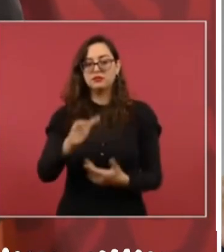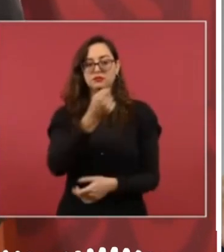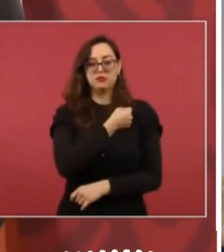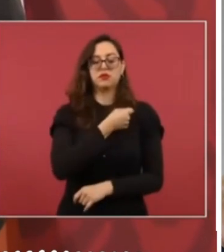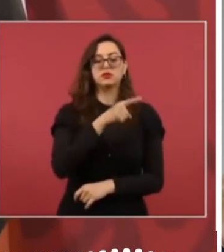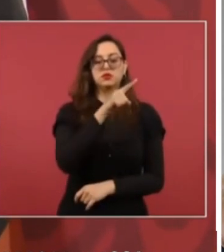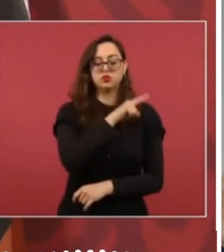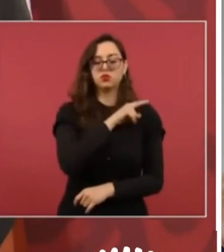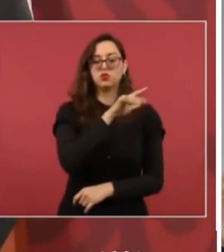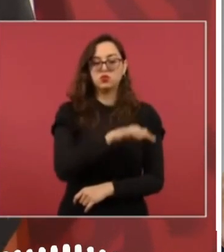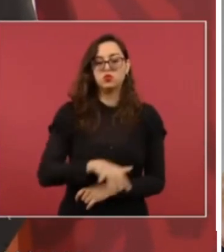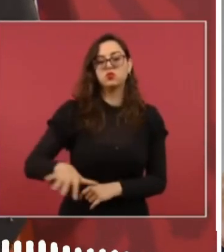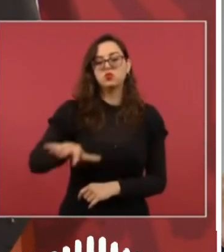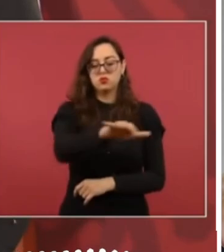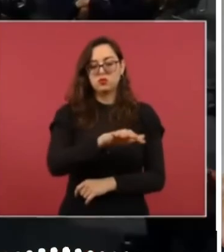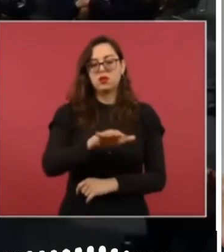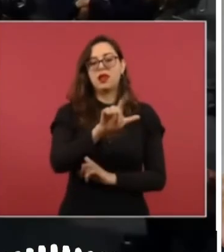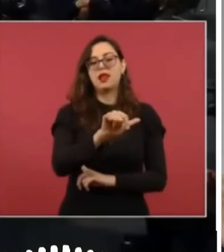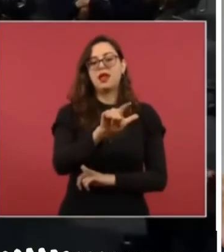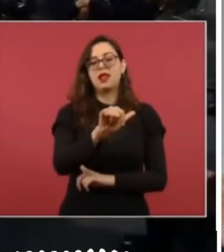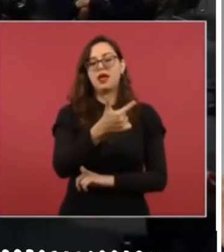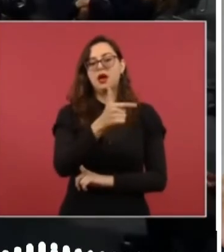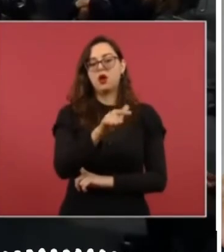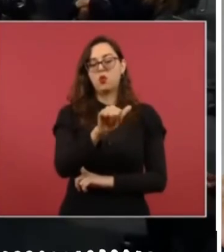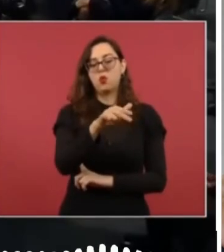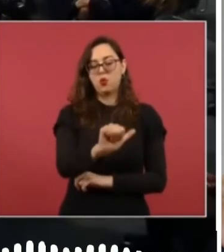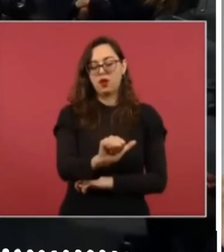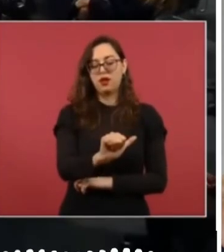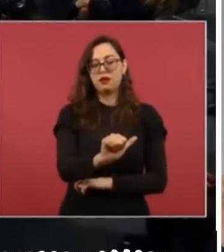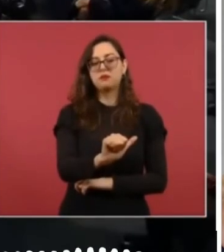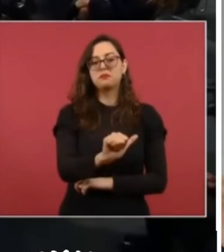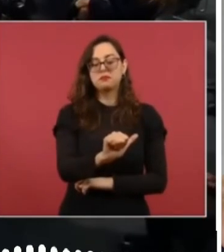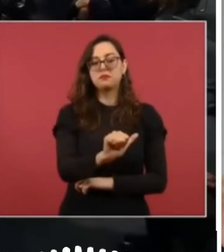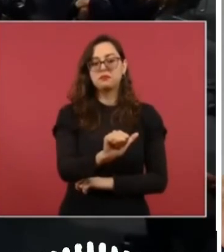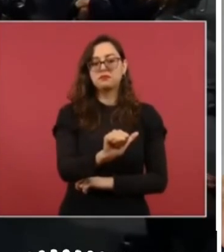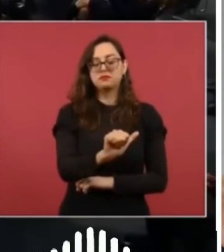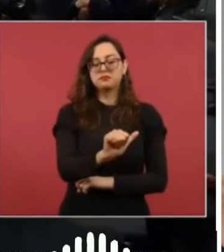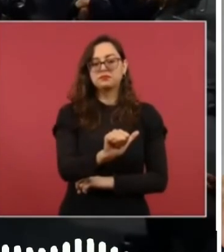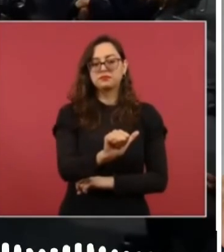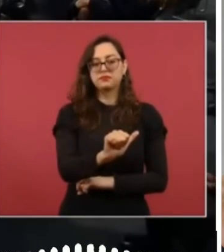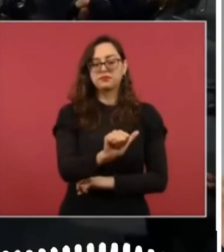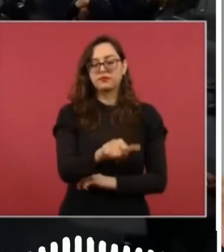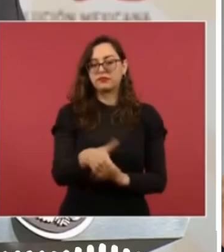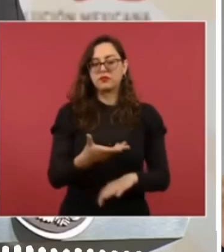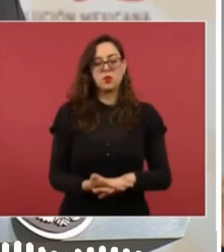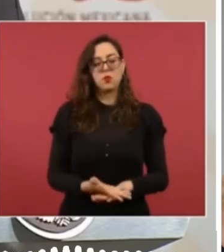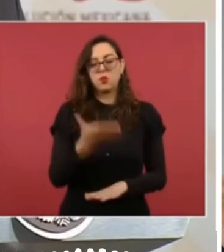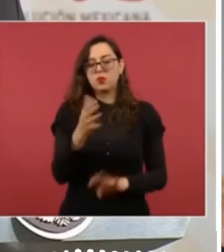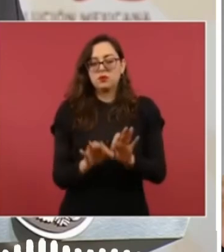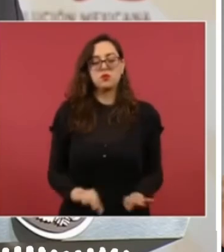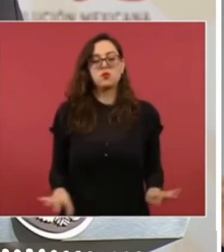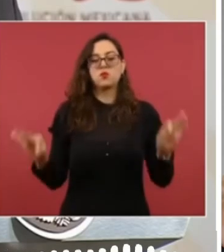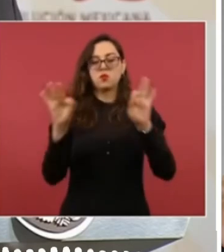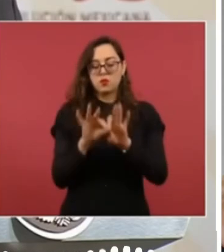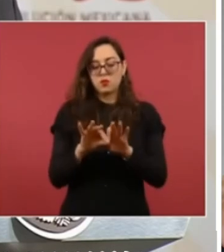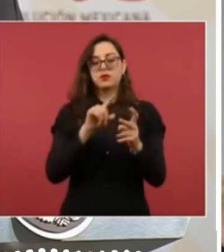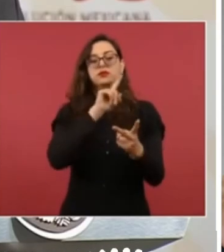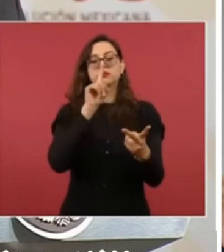de candidato? No, el presidente no pone candidatos, eso lo pone en todo caso la dirigencia. ¿Equivocó su